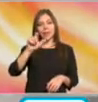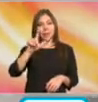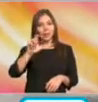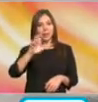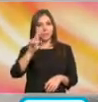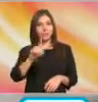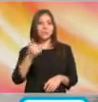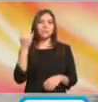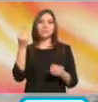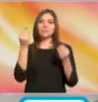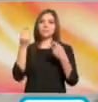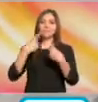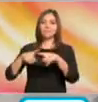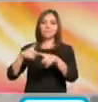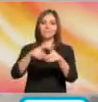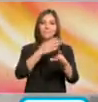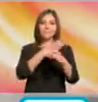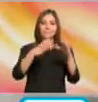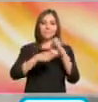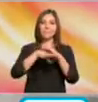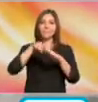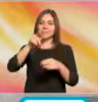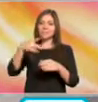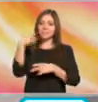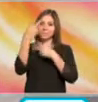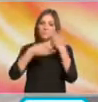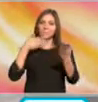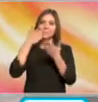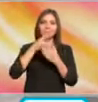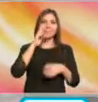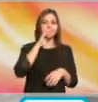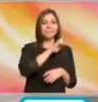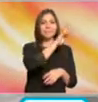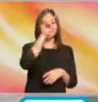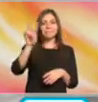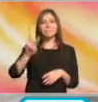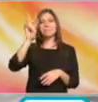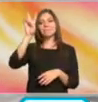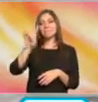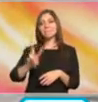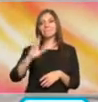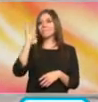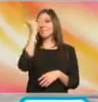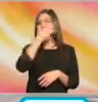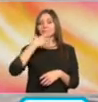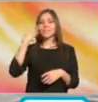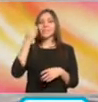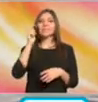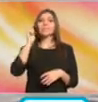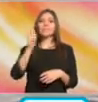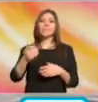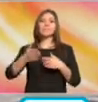más. Échale un ojito, ay, ay, ay, ojitos pajaritos, pero qué bonito es